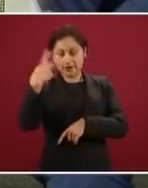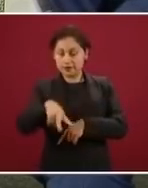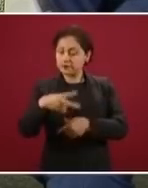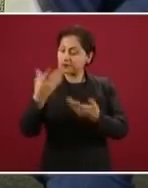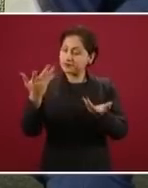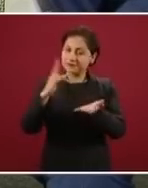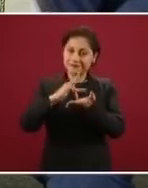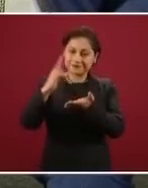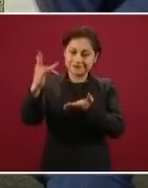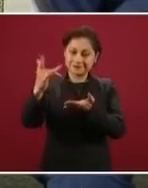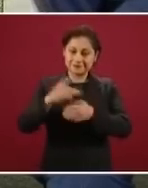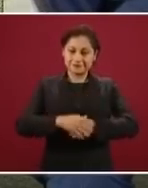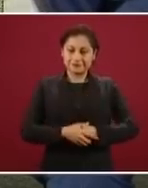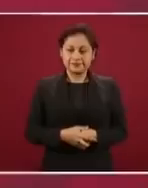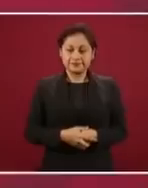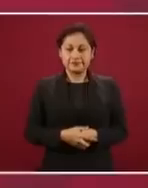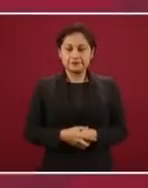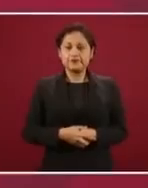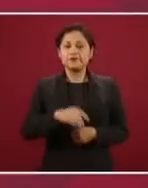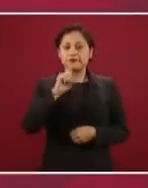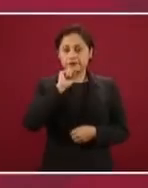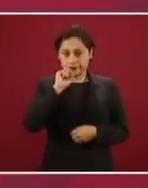por invertir